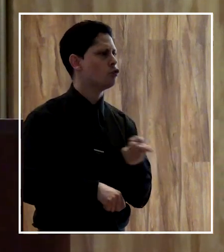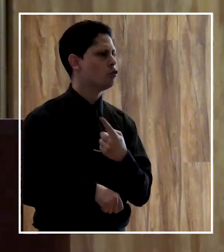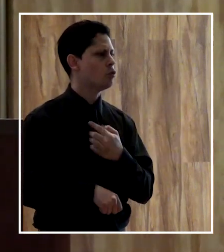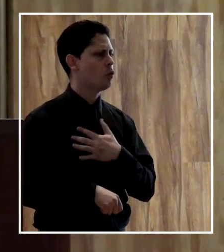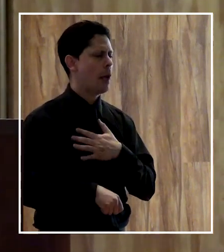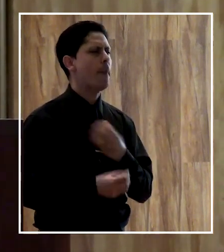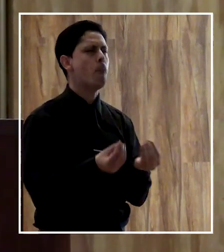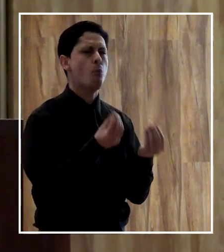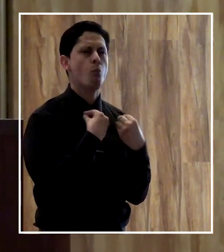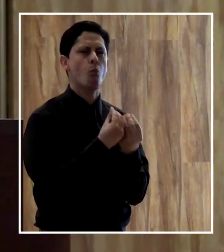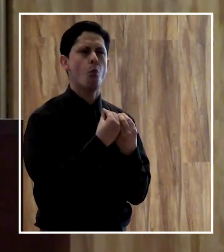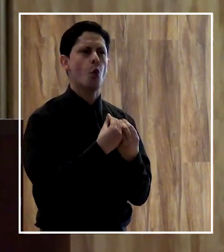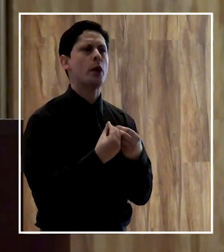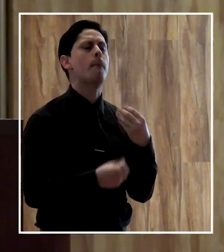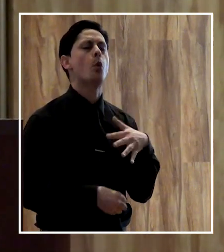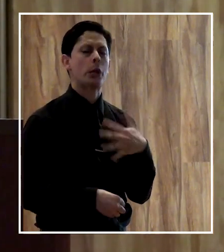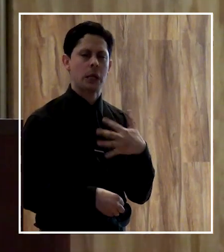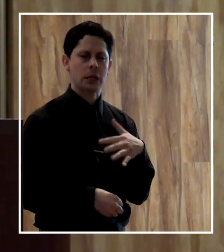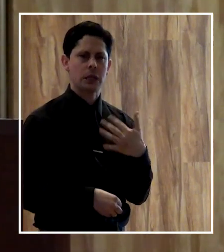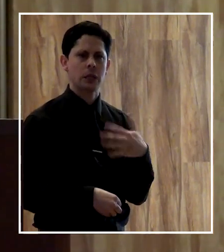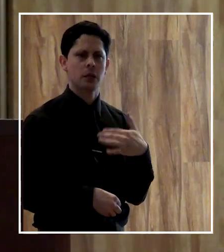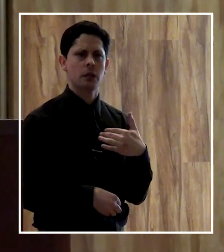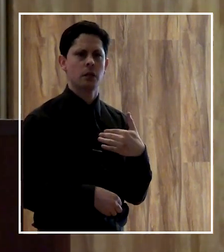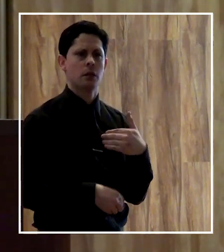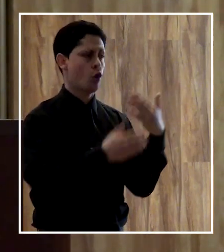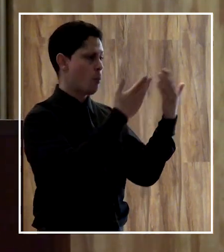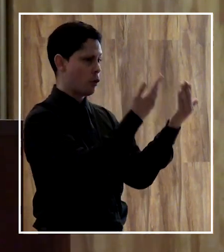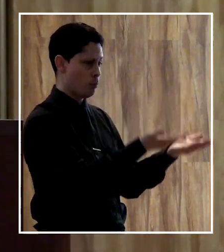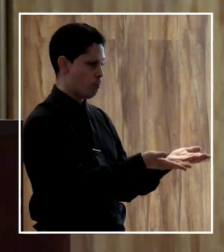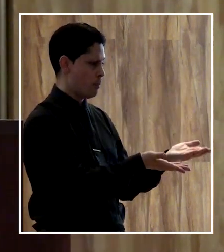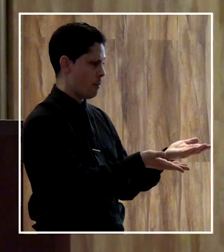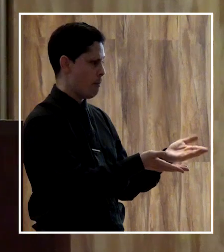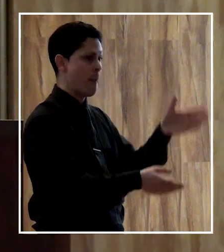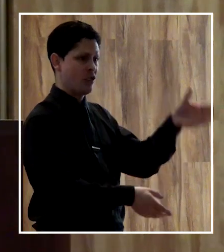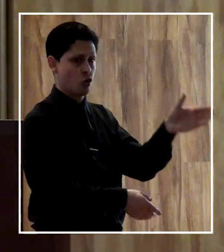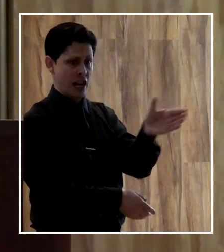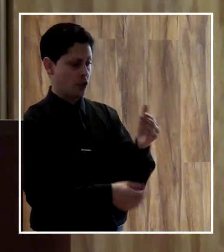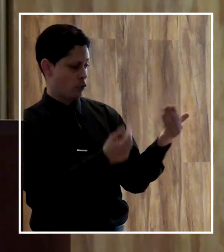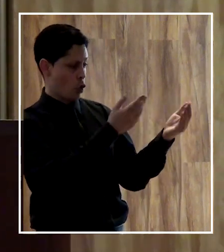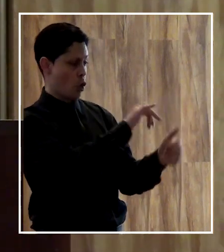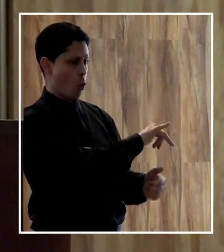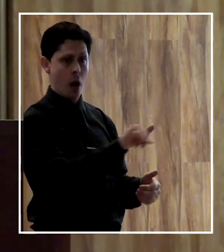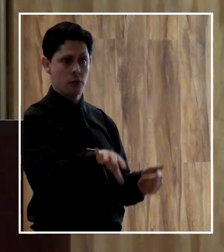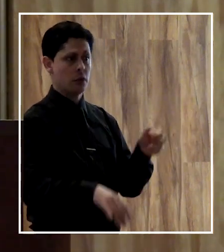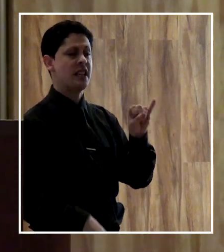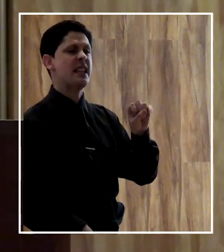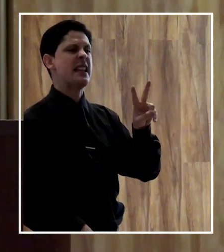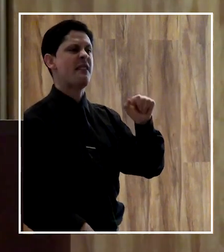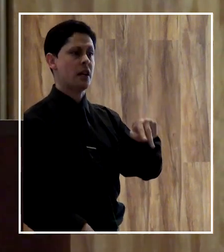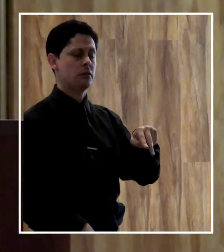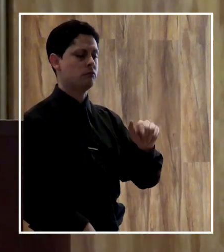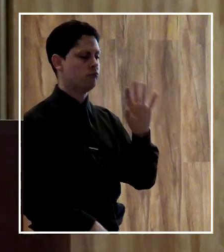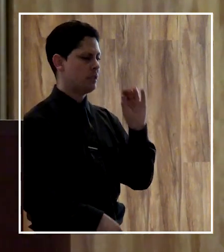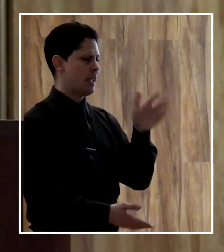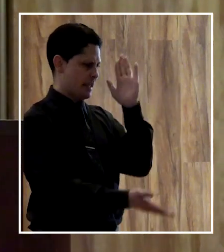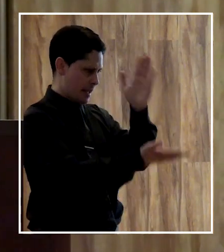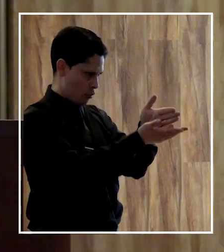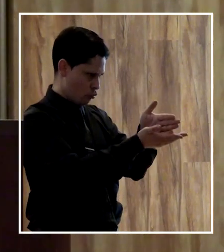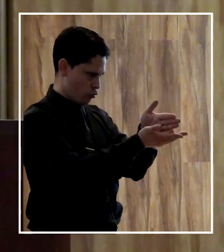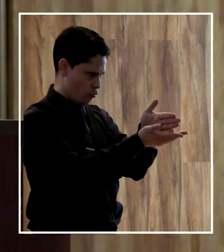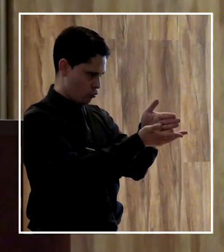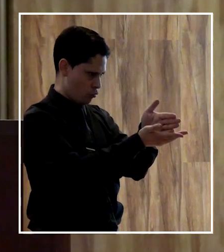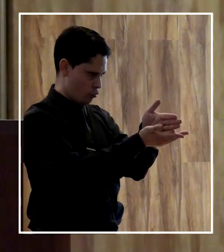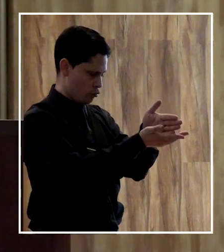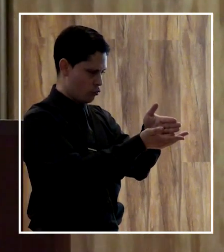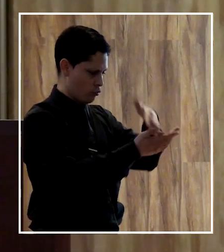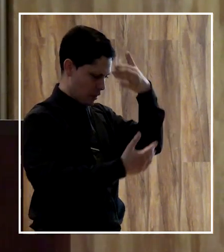nos parece muy importante. Es que personas como Iván alguna vez decidieron ser profesores.